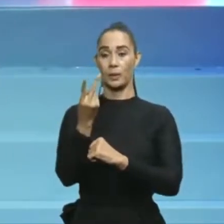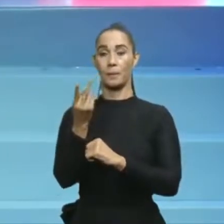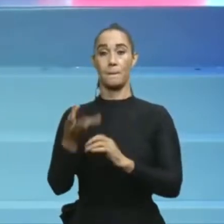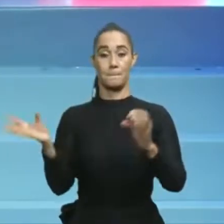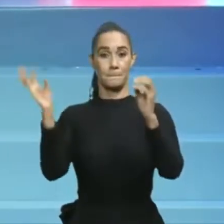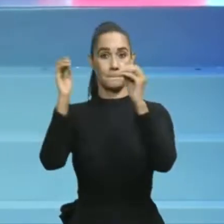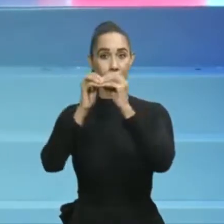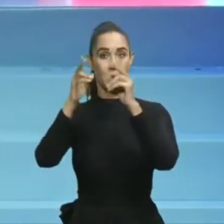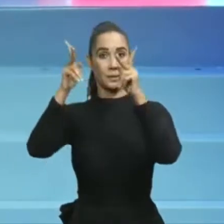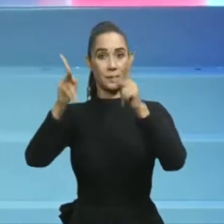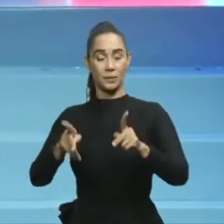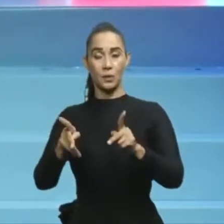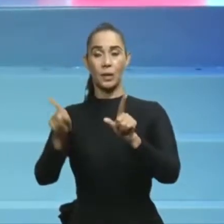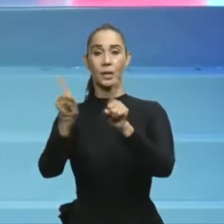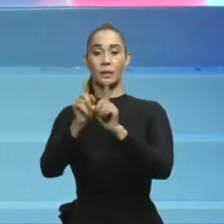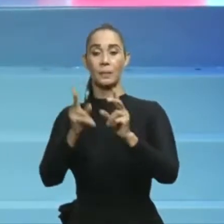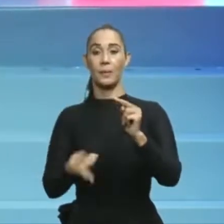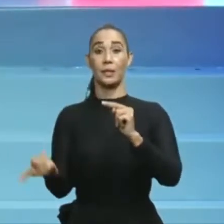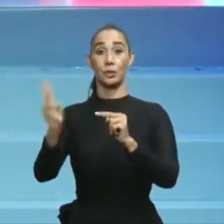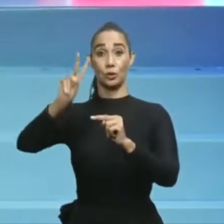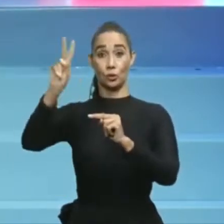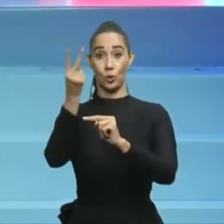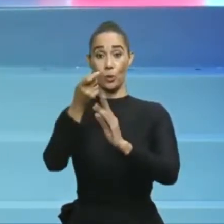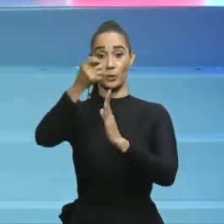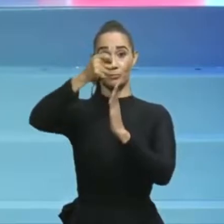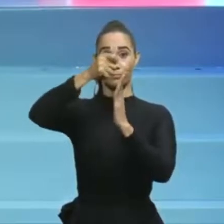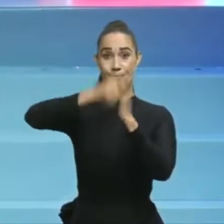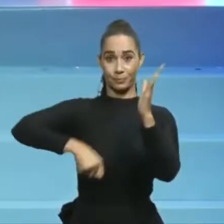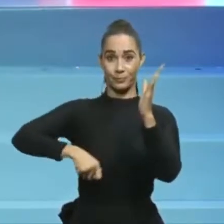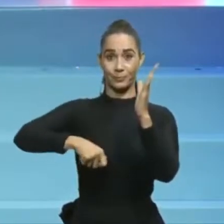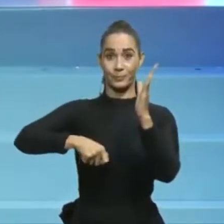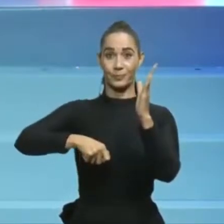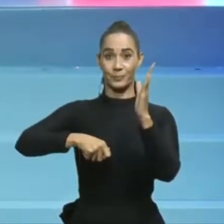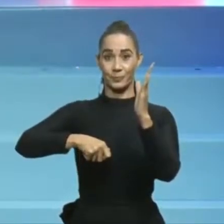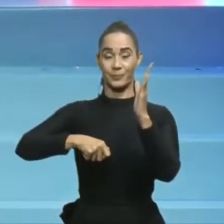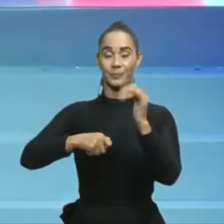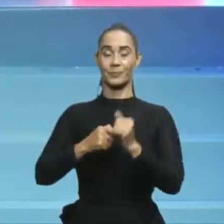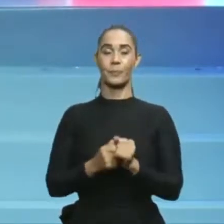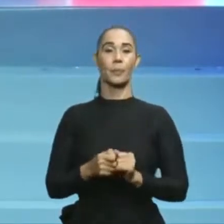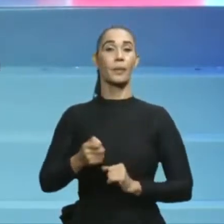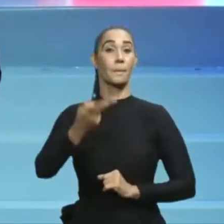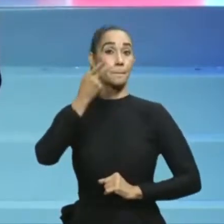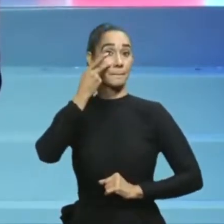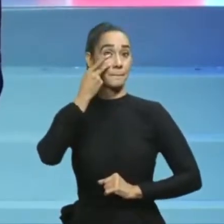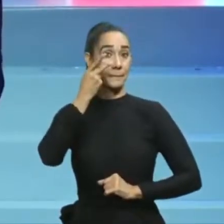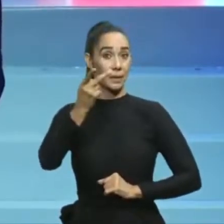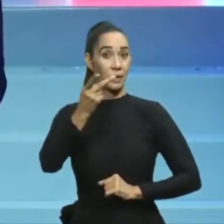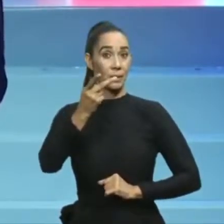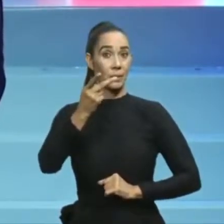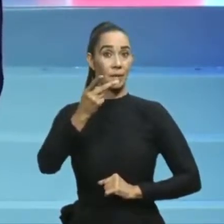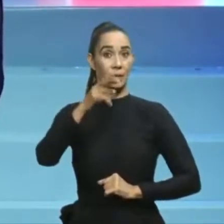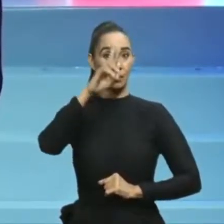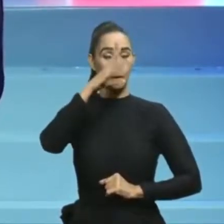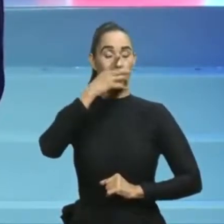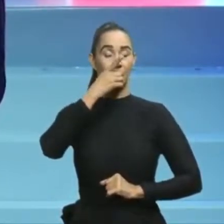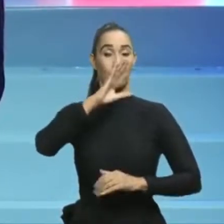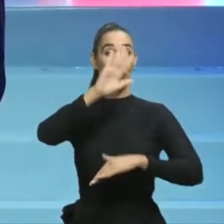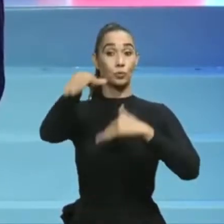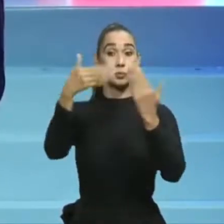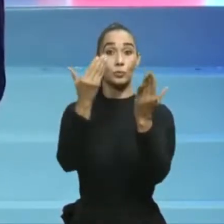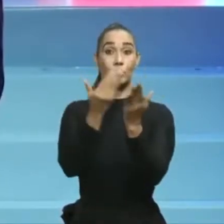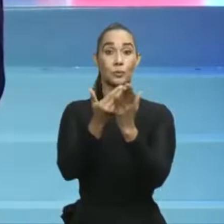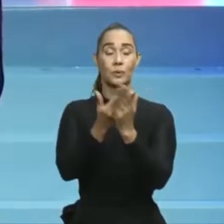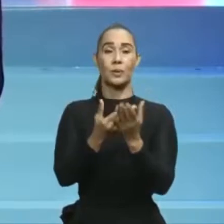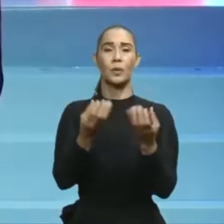el doble en el monto de lo que recibían todo esto y escuchen bien pueblo dominicano todo esto lo hemos